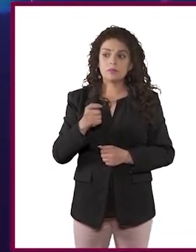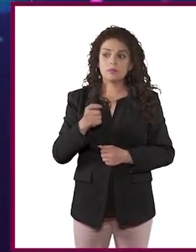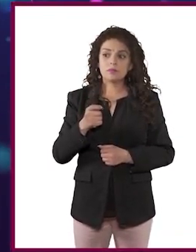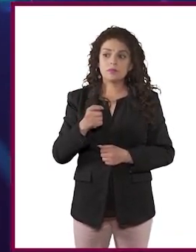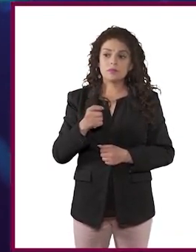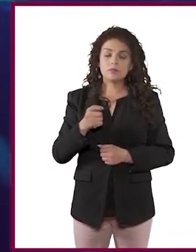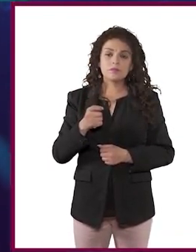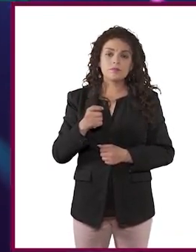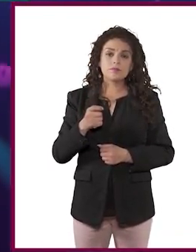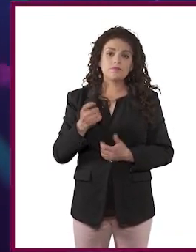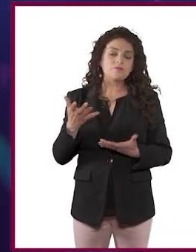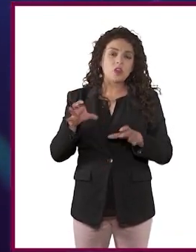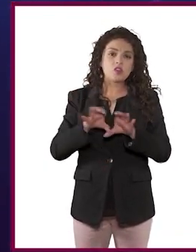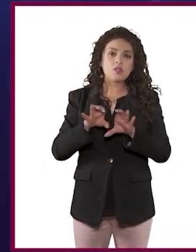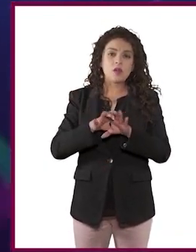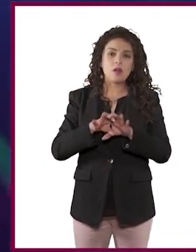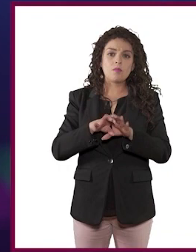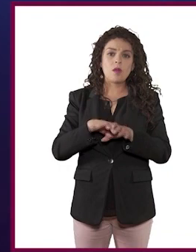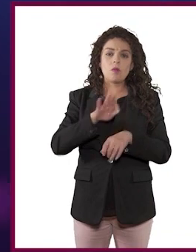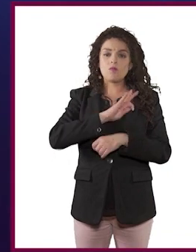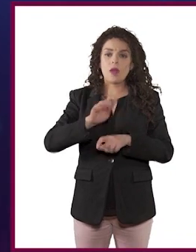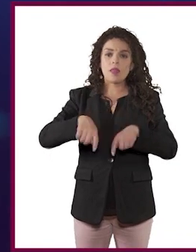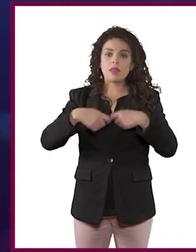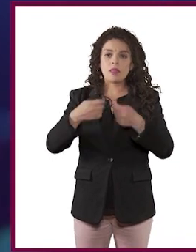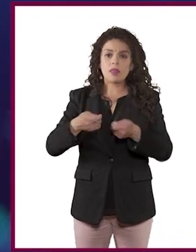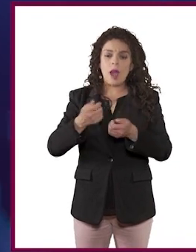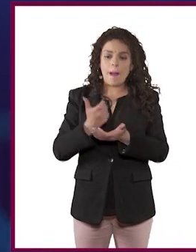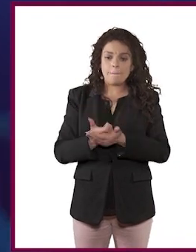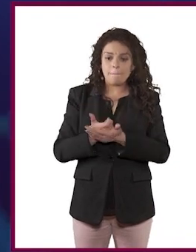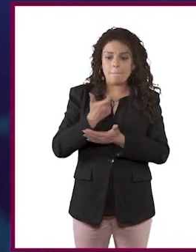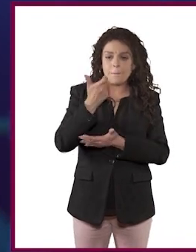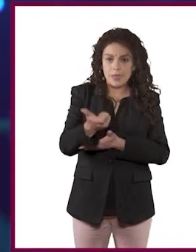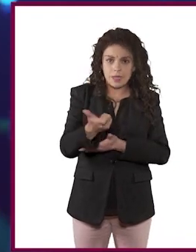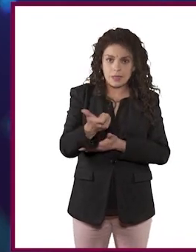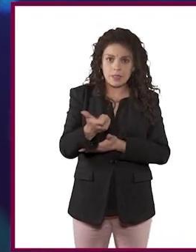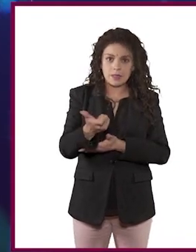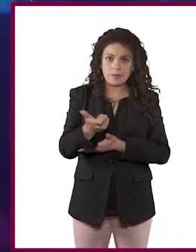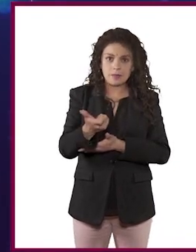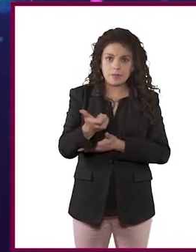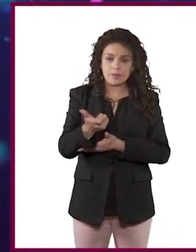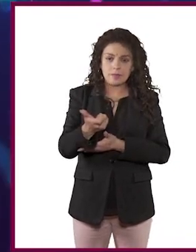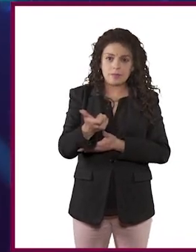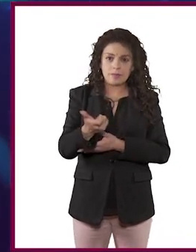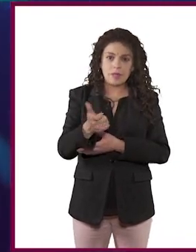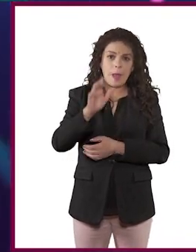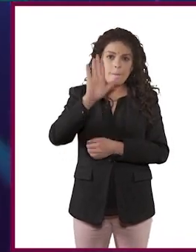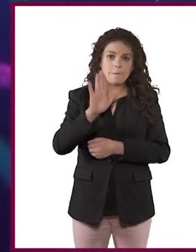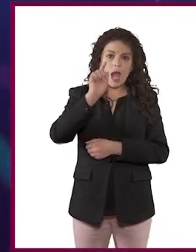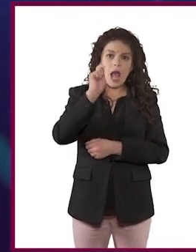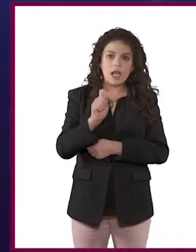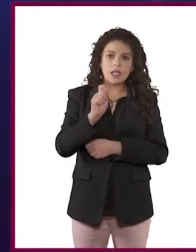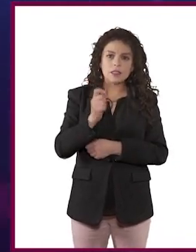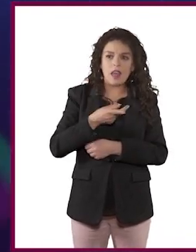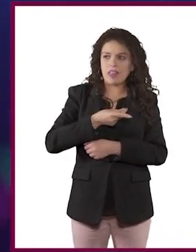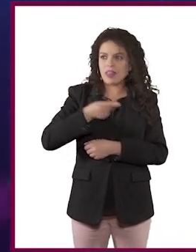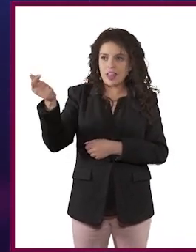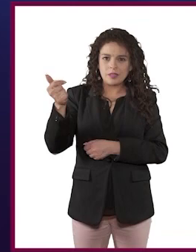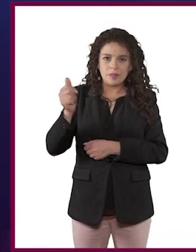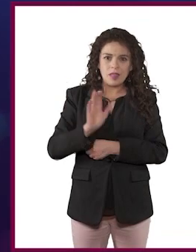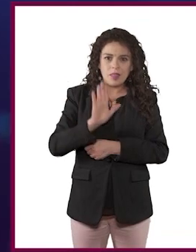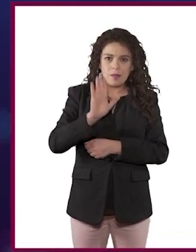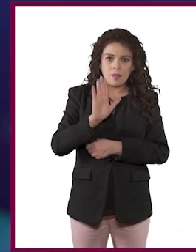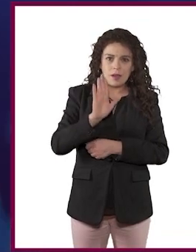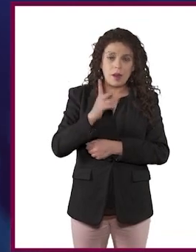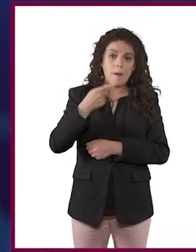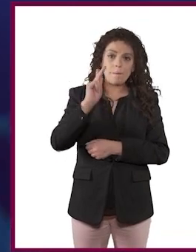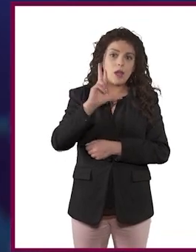persona trabajadora. ¿Esto qué quiere decir? Que se puede acceder a una indemnización parecida a la de un despido